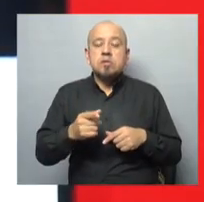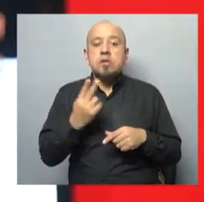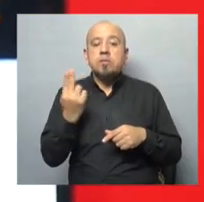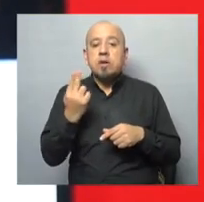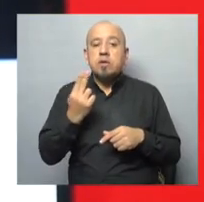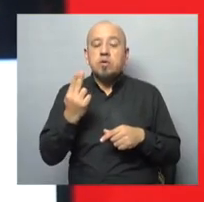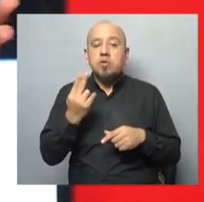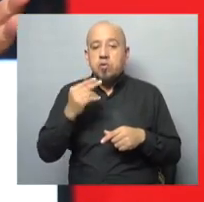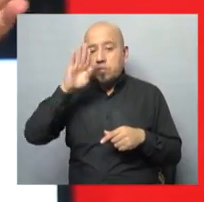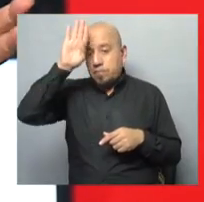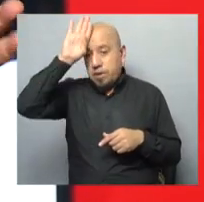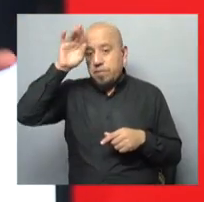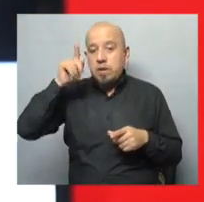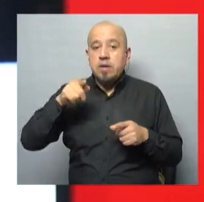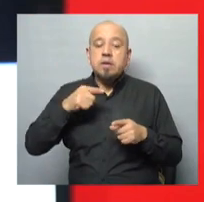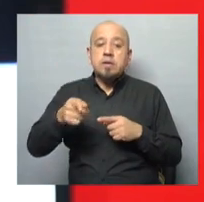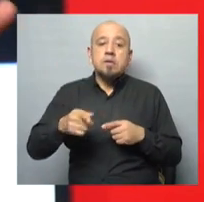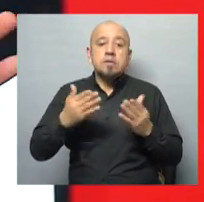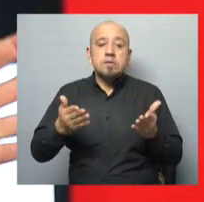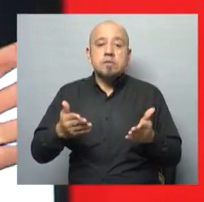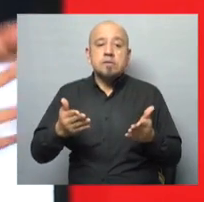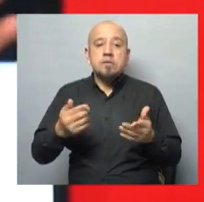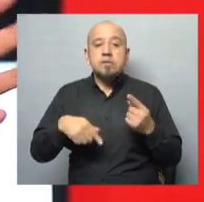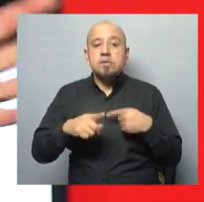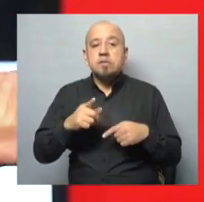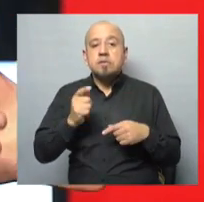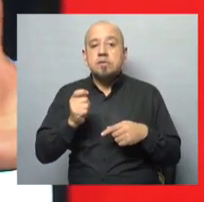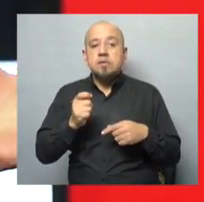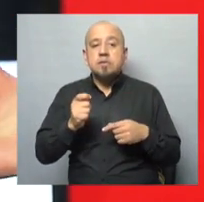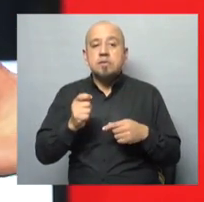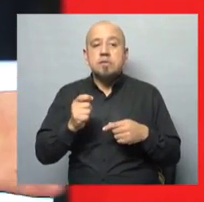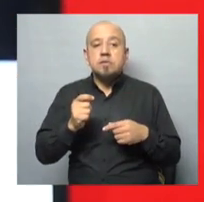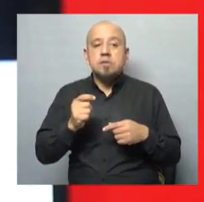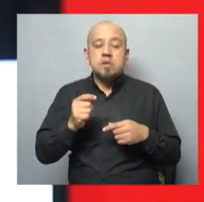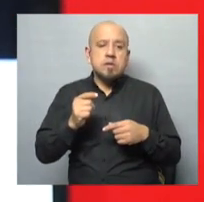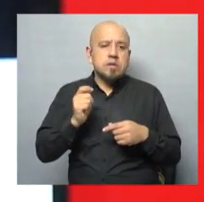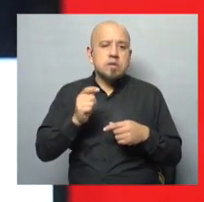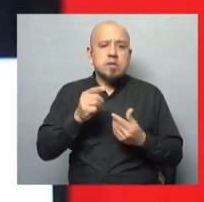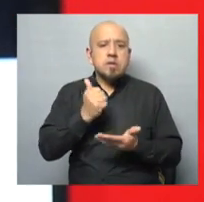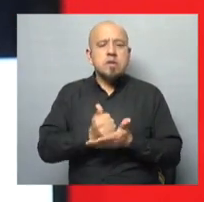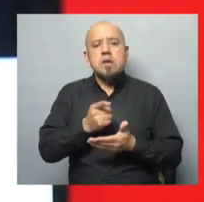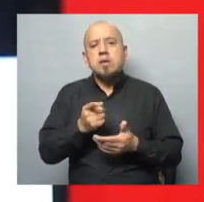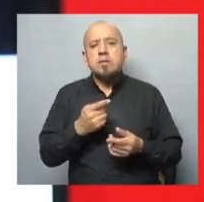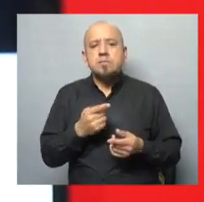en la serie más difícil desentraña quienes están ahí salvo los que ya son conocidos este